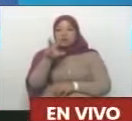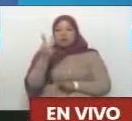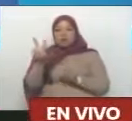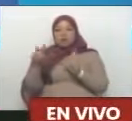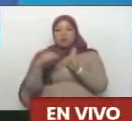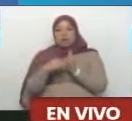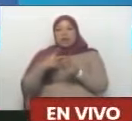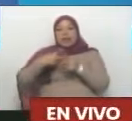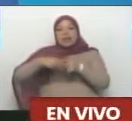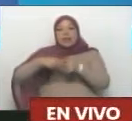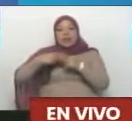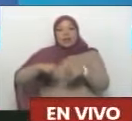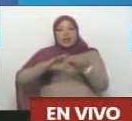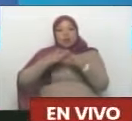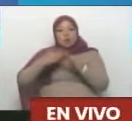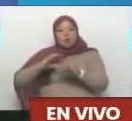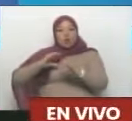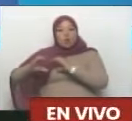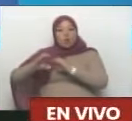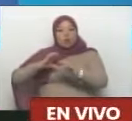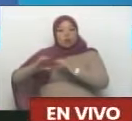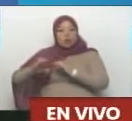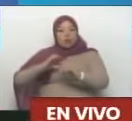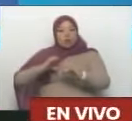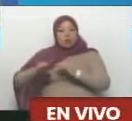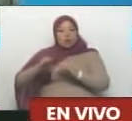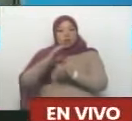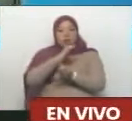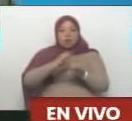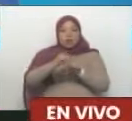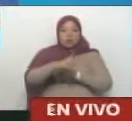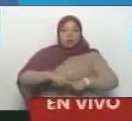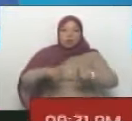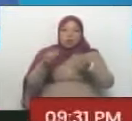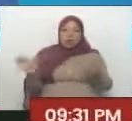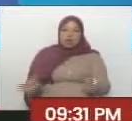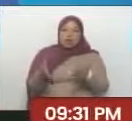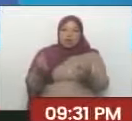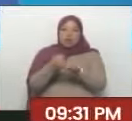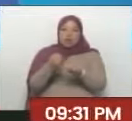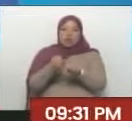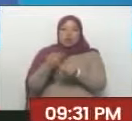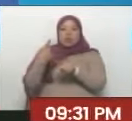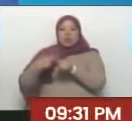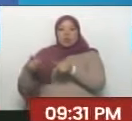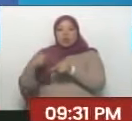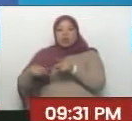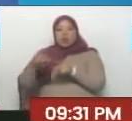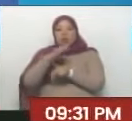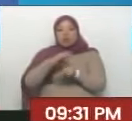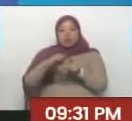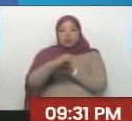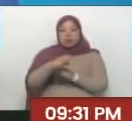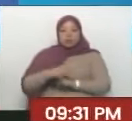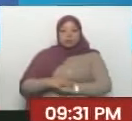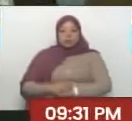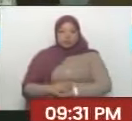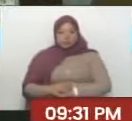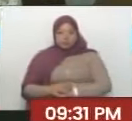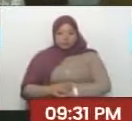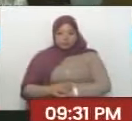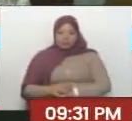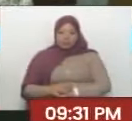1.136 talleres comunicacionales para desde el local impulsar la difusión de la cultura.